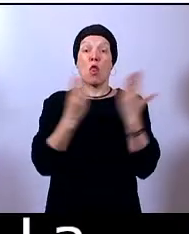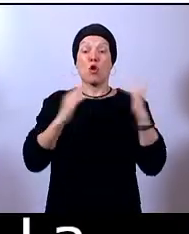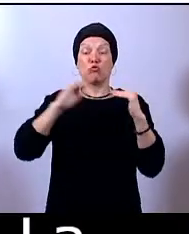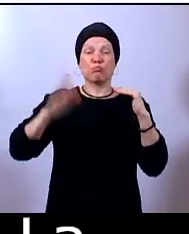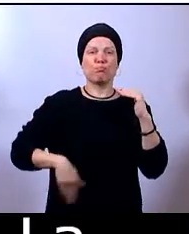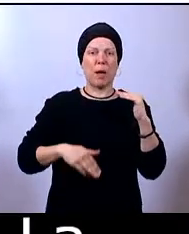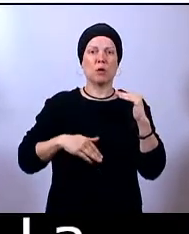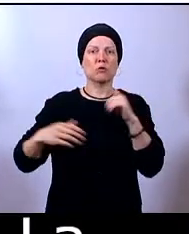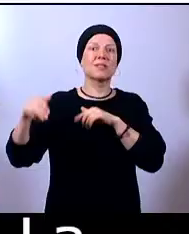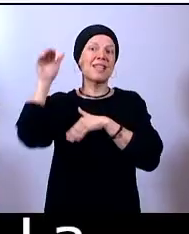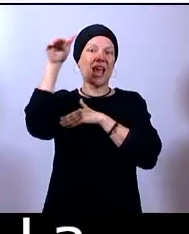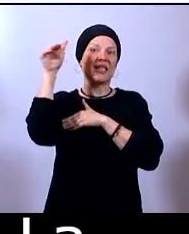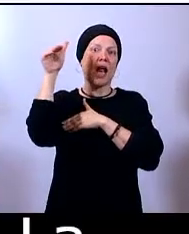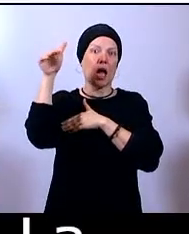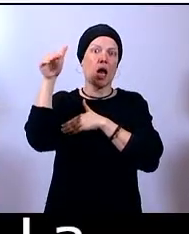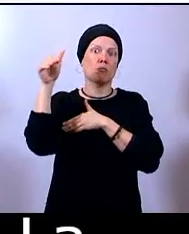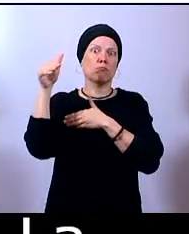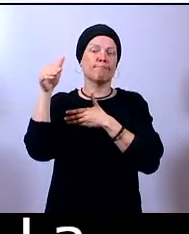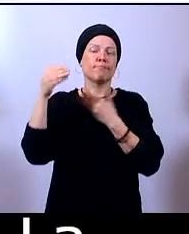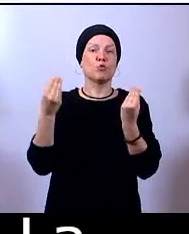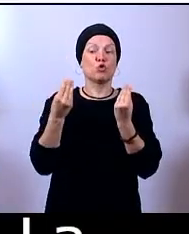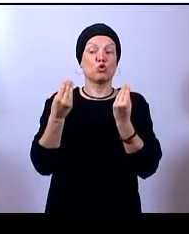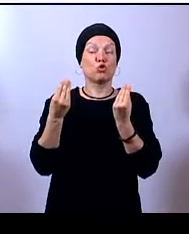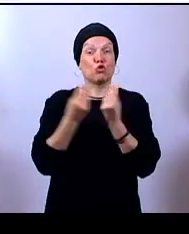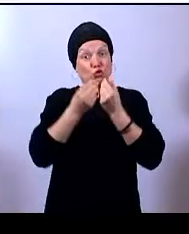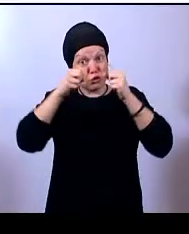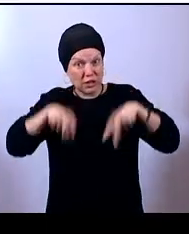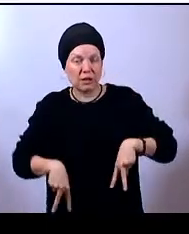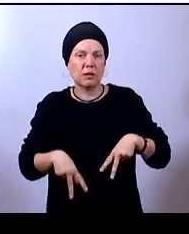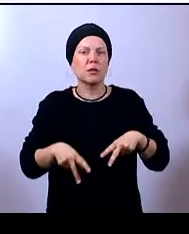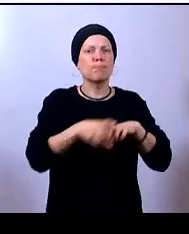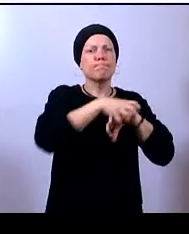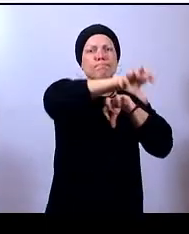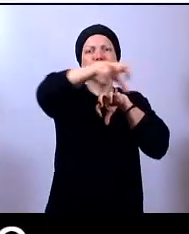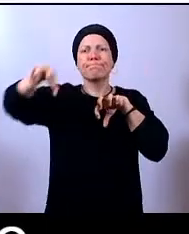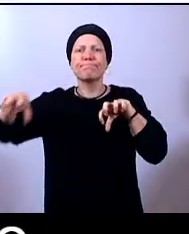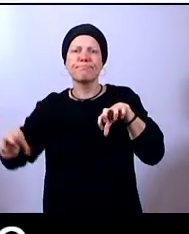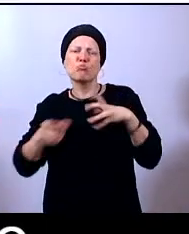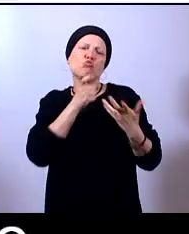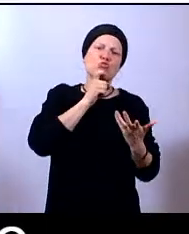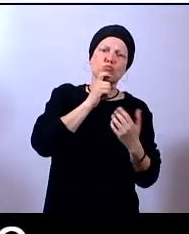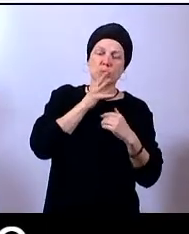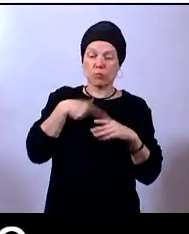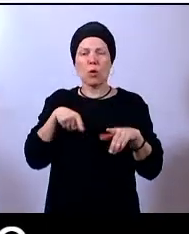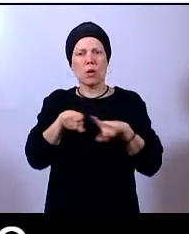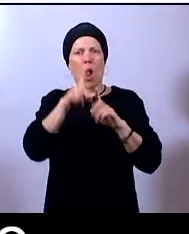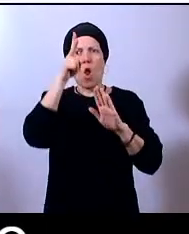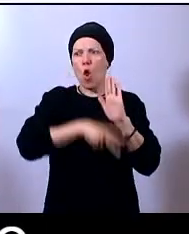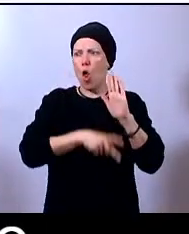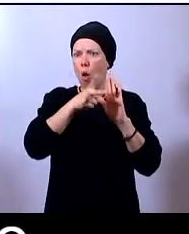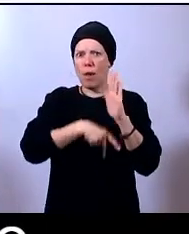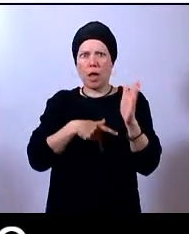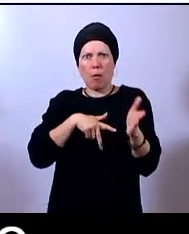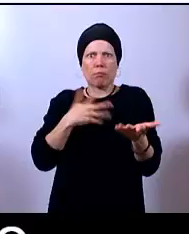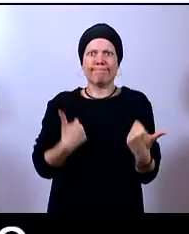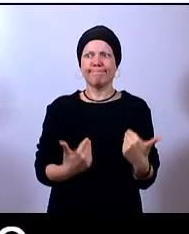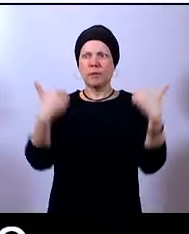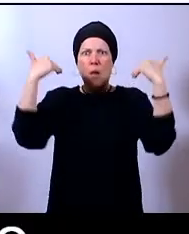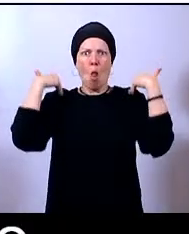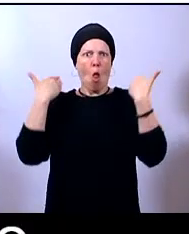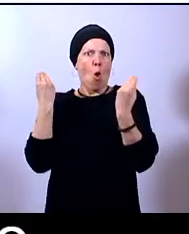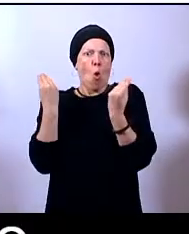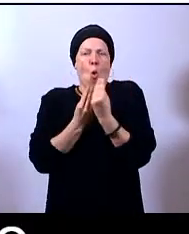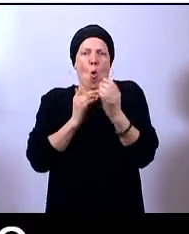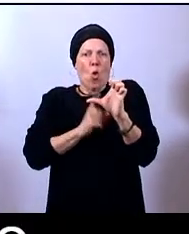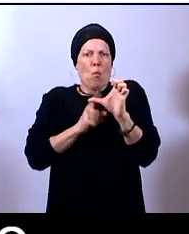no acompañados entre comunidades autónomas. Consideramos que esta normativa invade competencias exclusivas de la Junta en